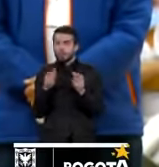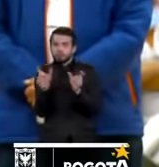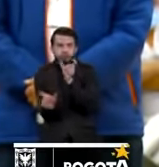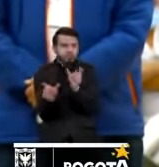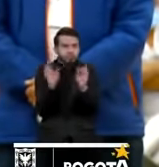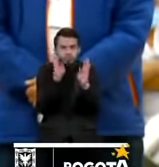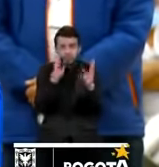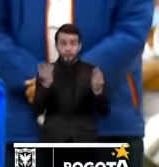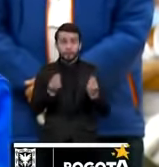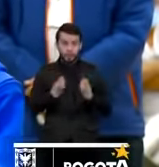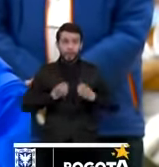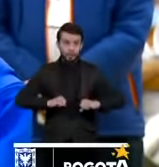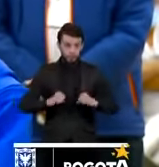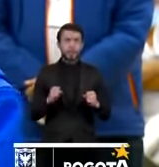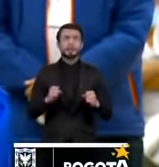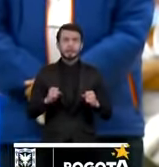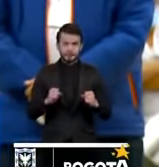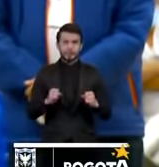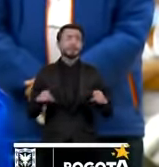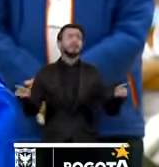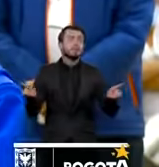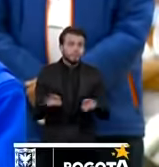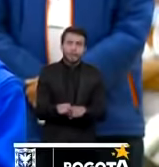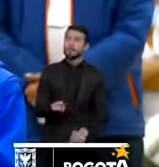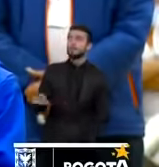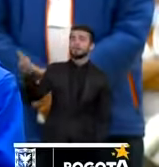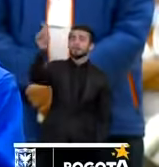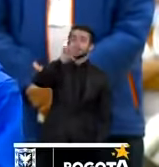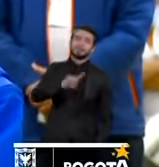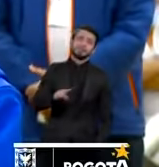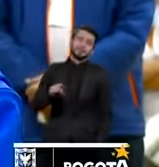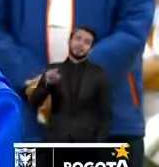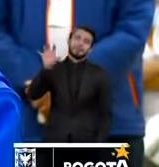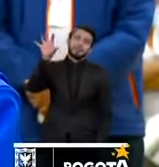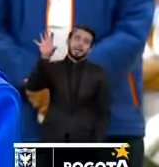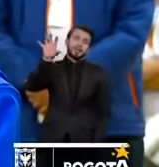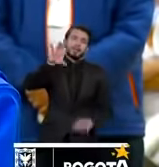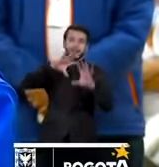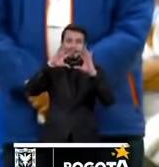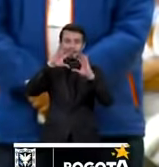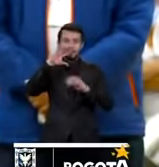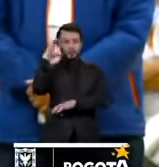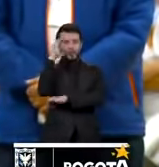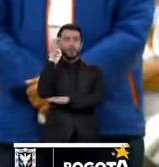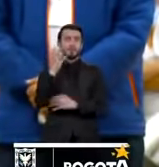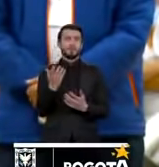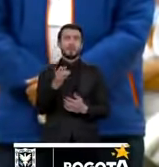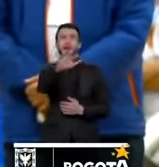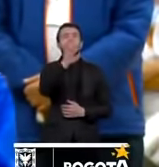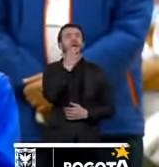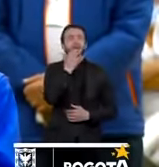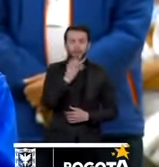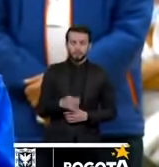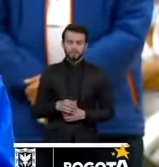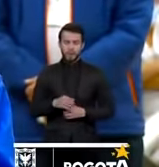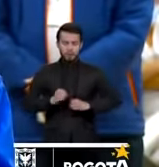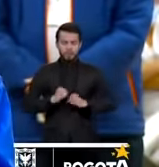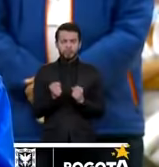desde Bogotá y Cundinamarca, si desde Bogotá arrancamos a pasear por Cundinamarca, que porque es puente, contagiamos a la gente de